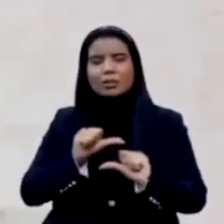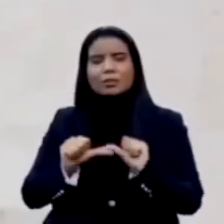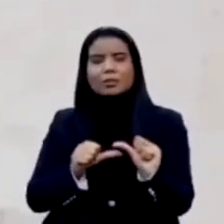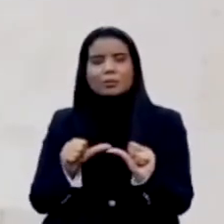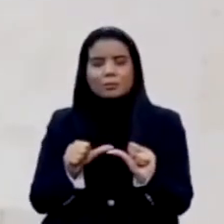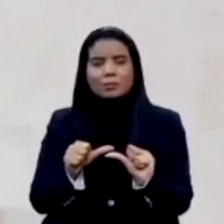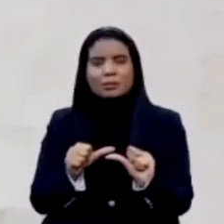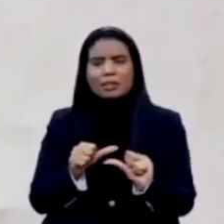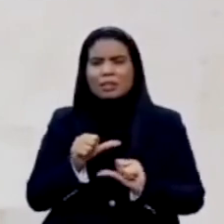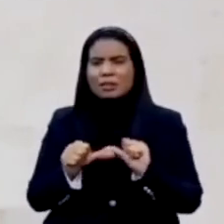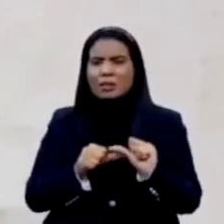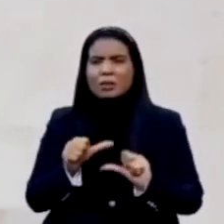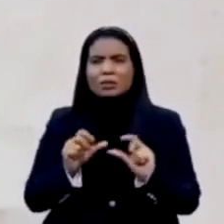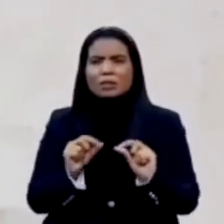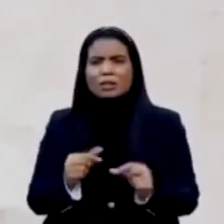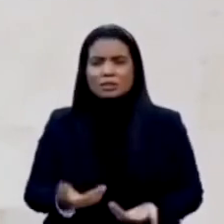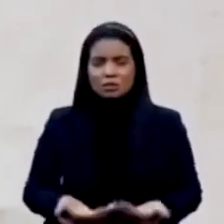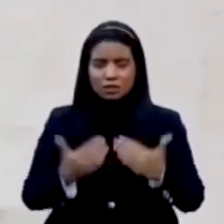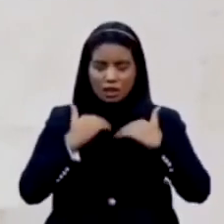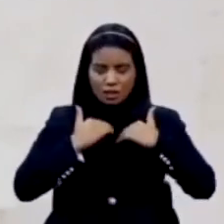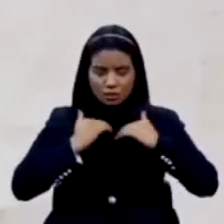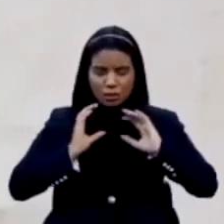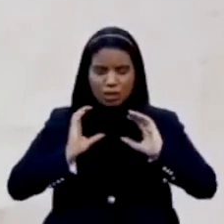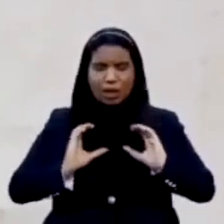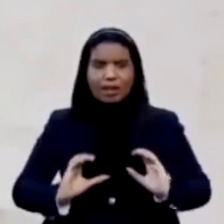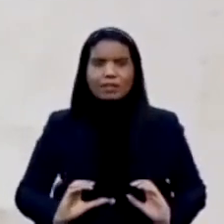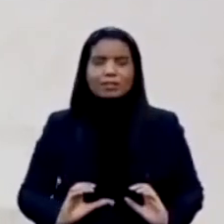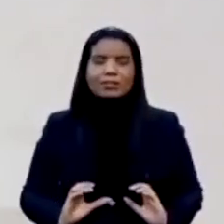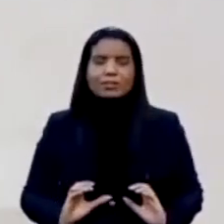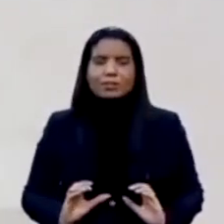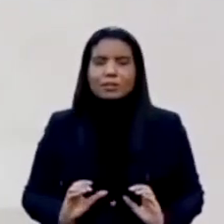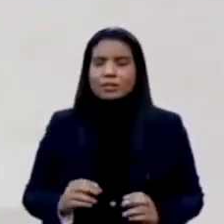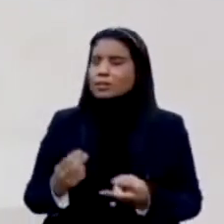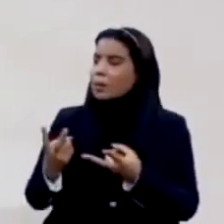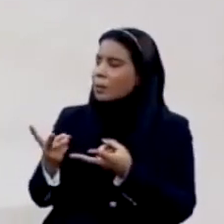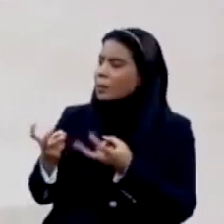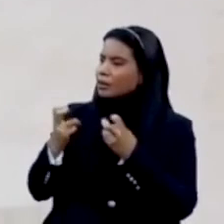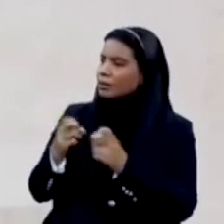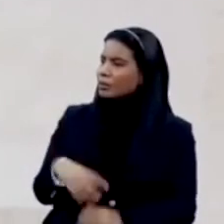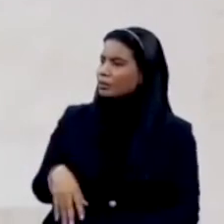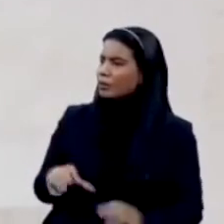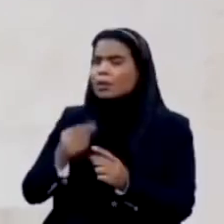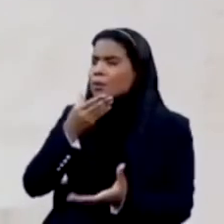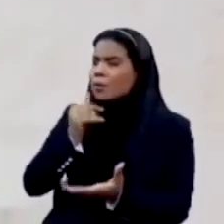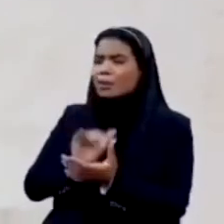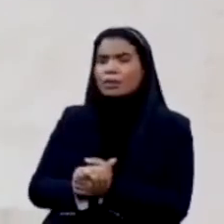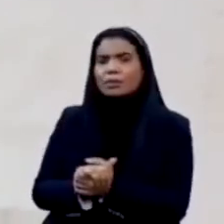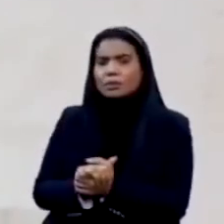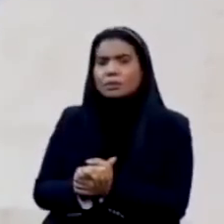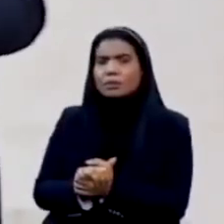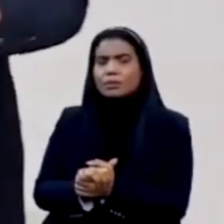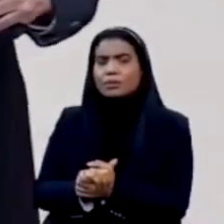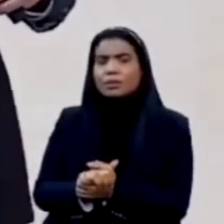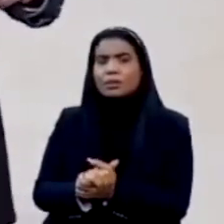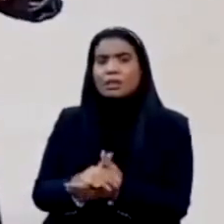de la transformación del carácter usted fue el tipo de carácter que ya tenía y cuando